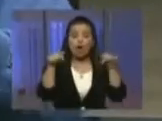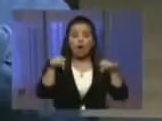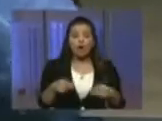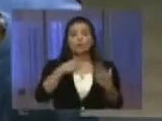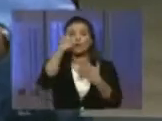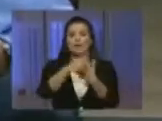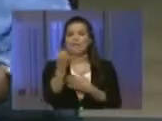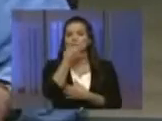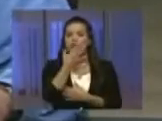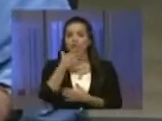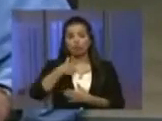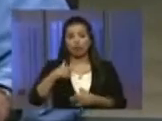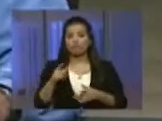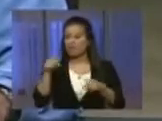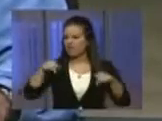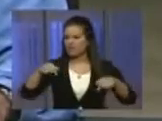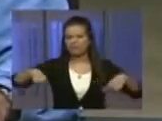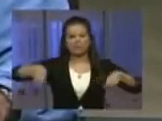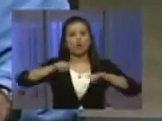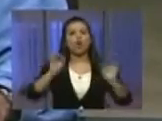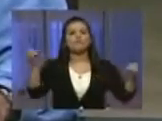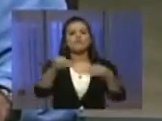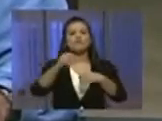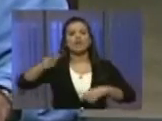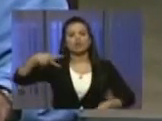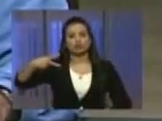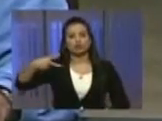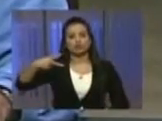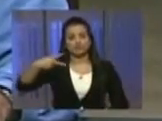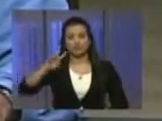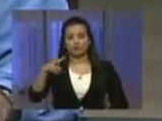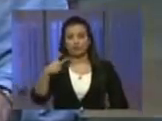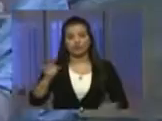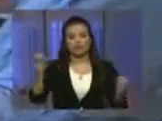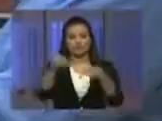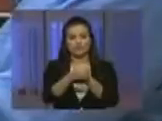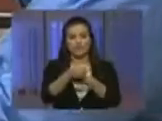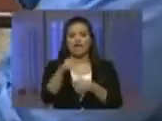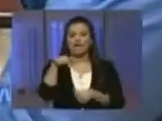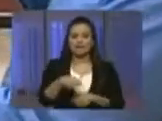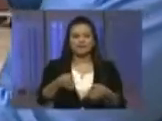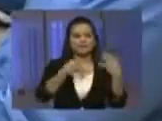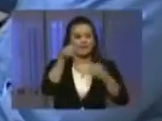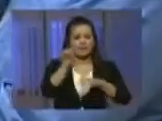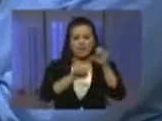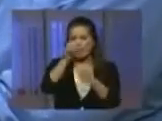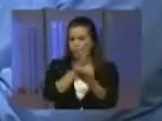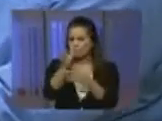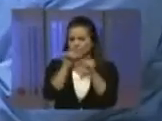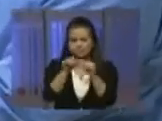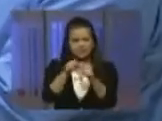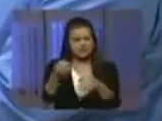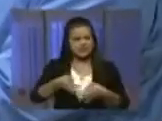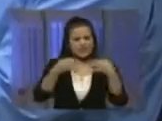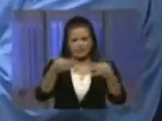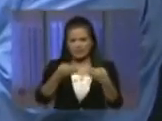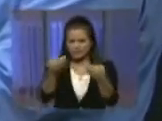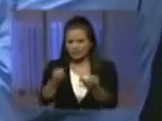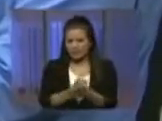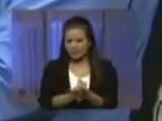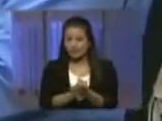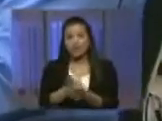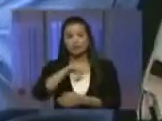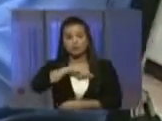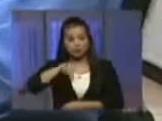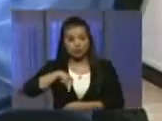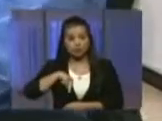despacho dos donde bueno trabajamos evaluamos permanentemente hemos estado estos días